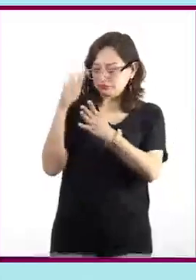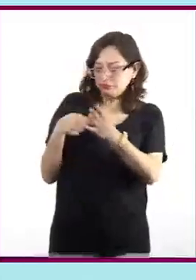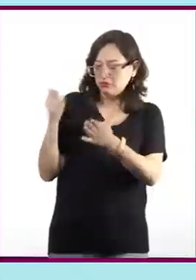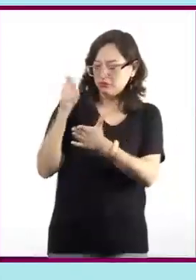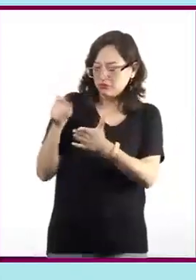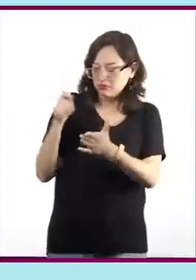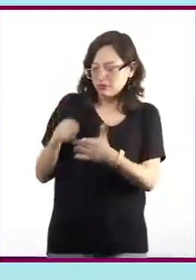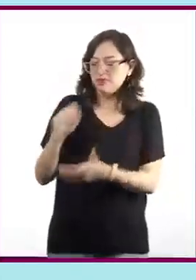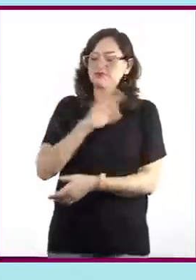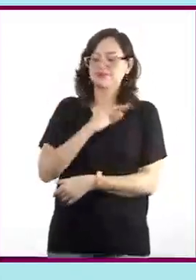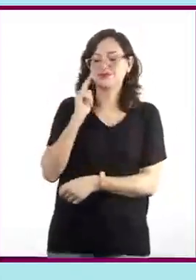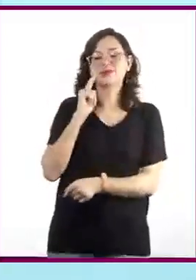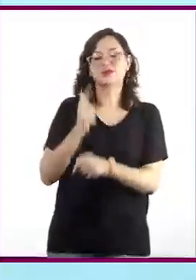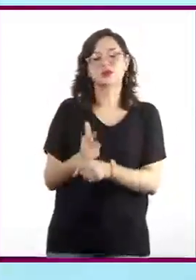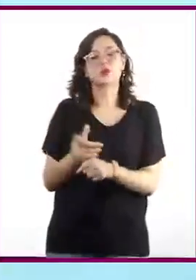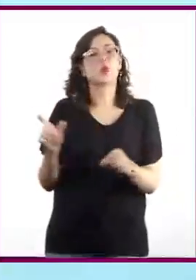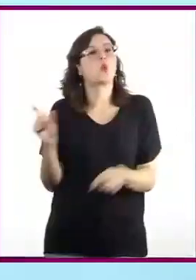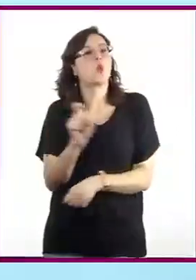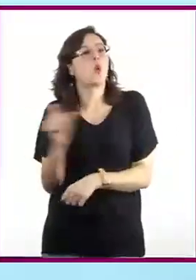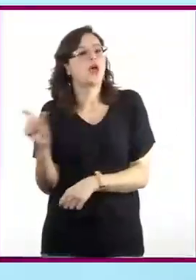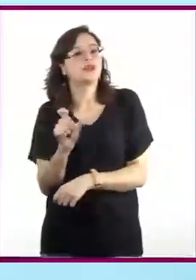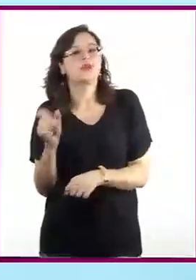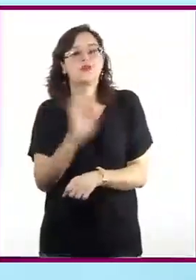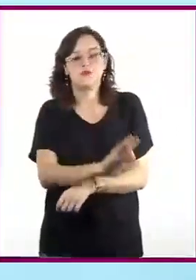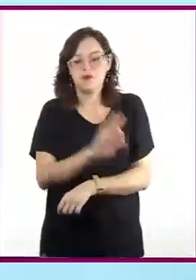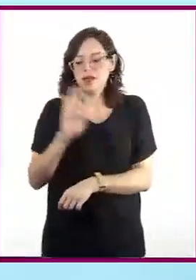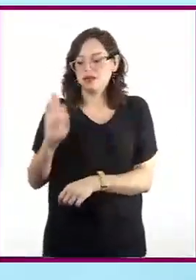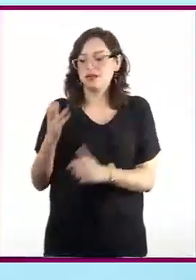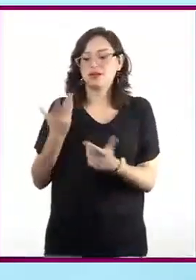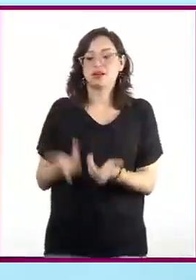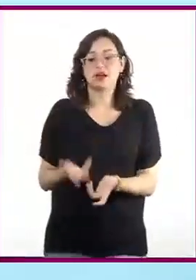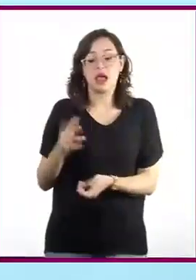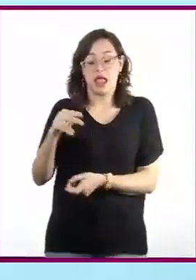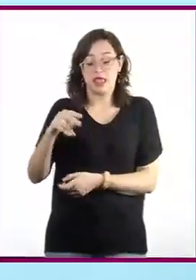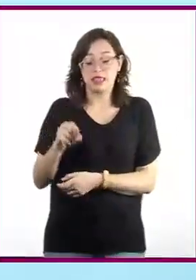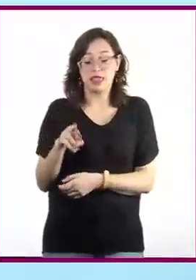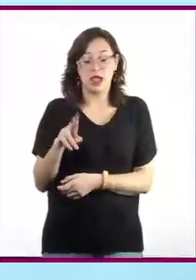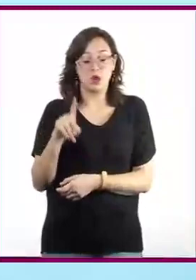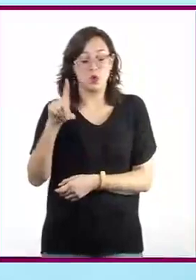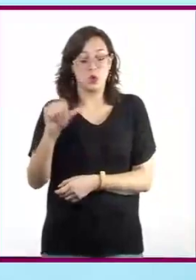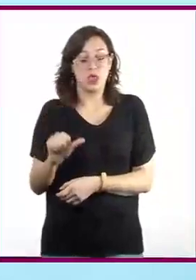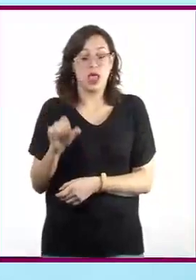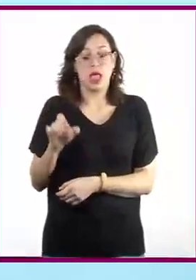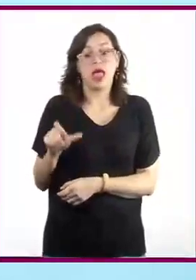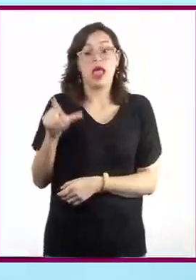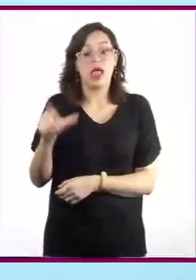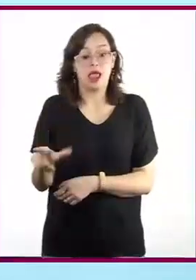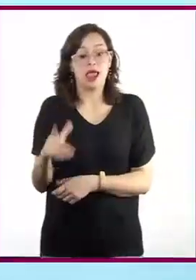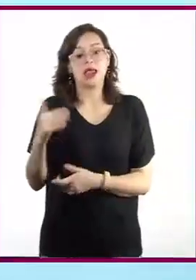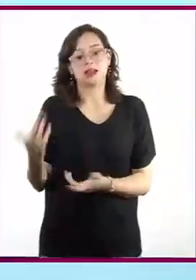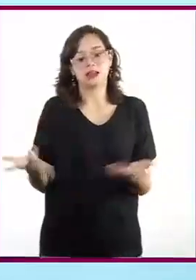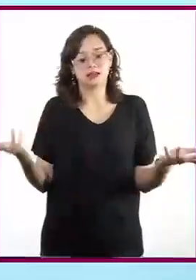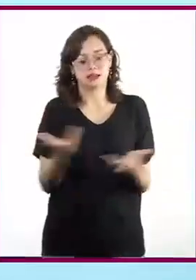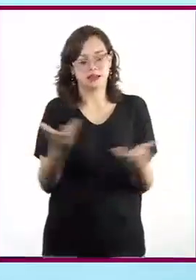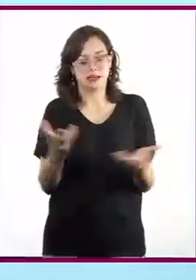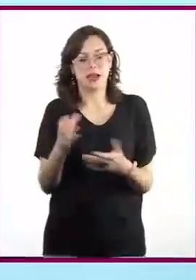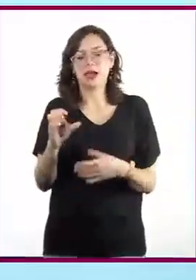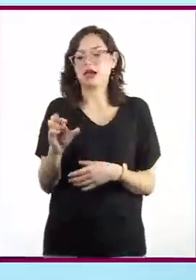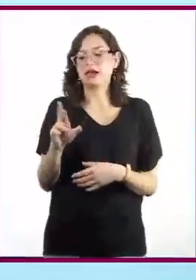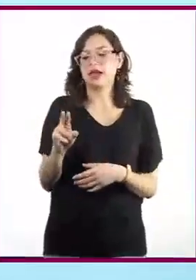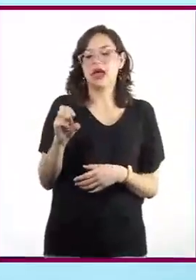estética pertenecen sus poemas. Neruda, con resabios del modernismo, perteneció al creacionismo y